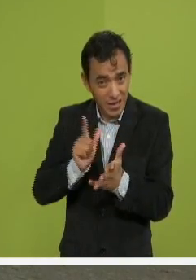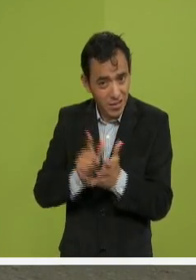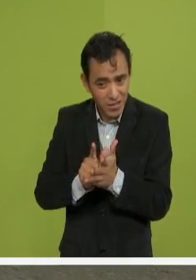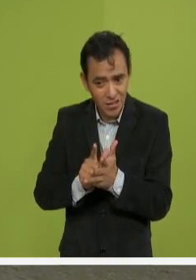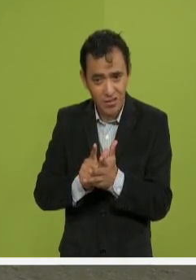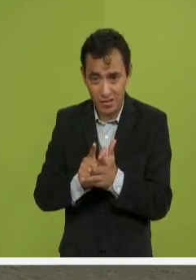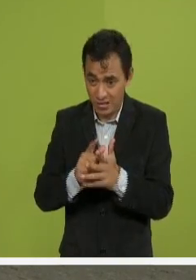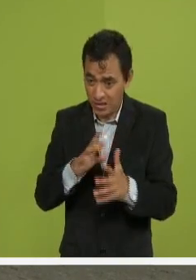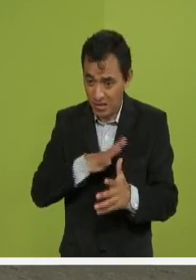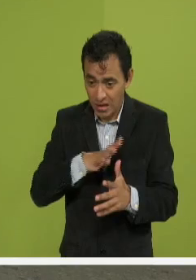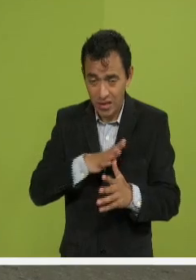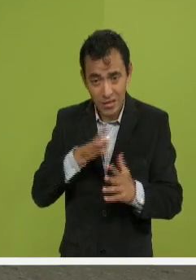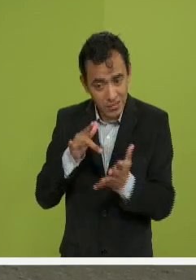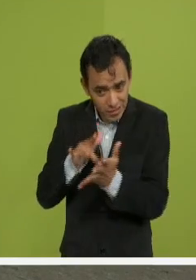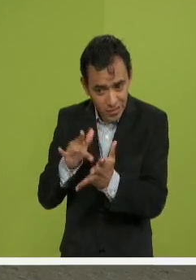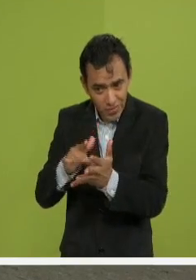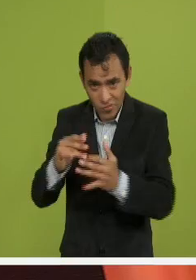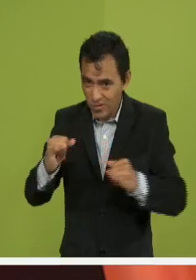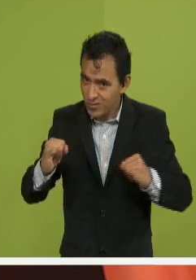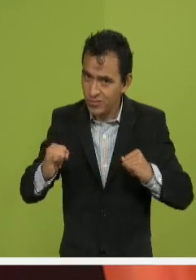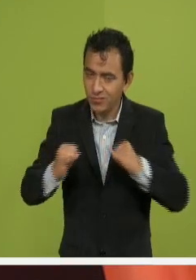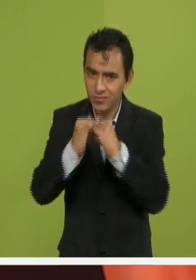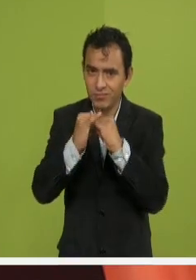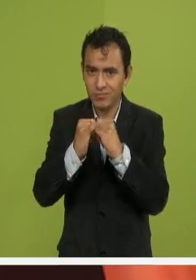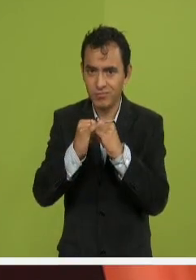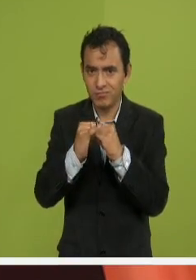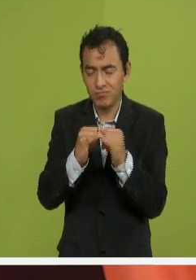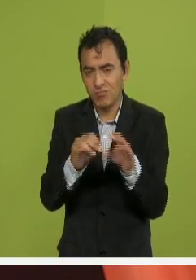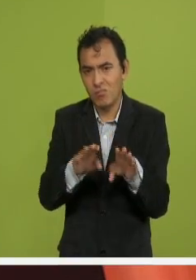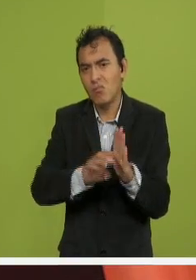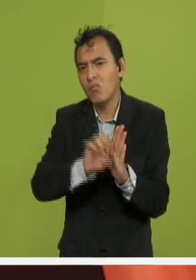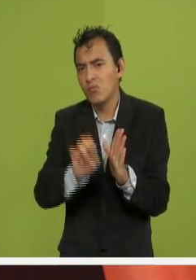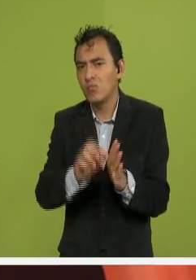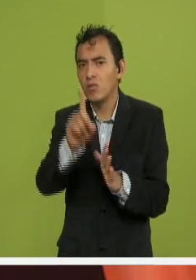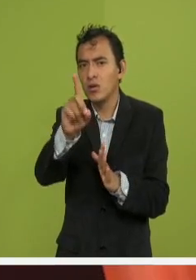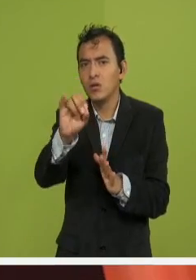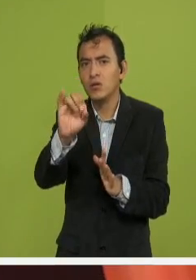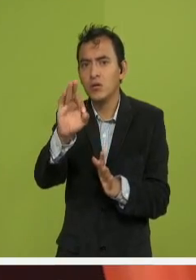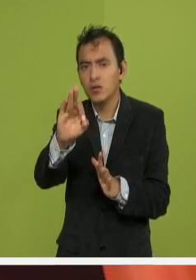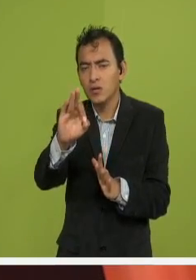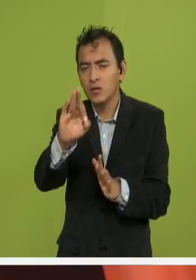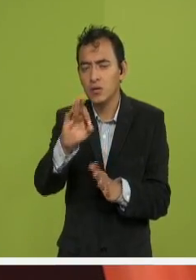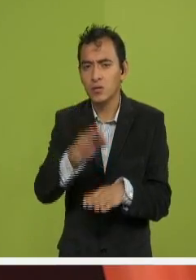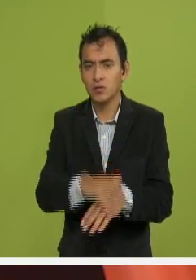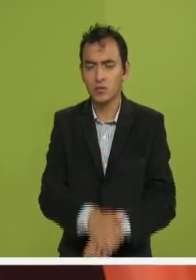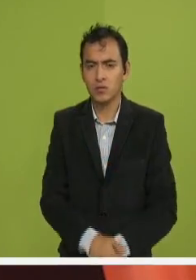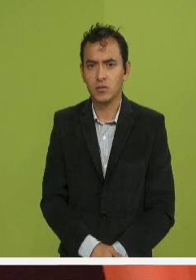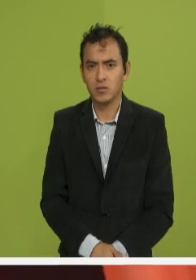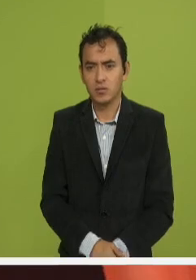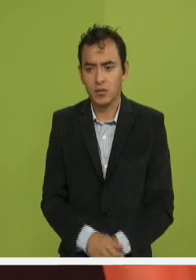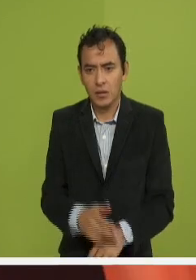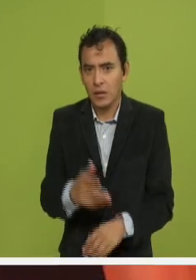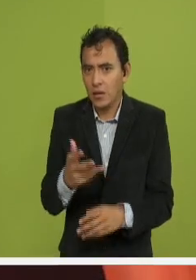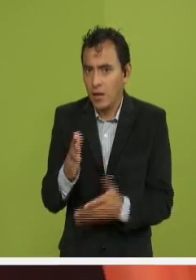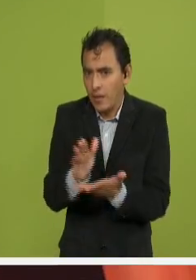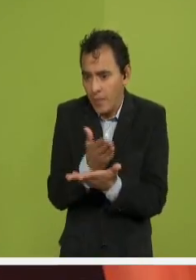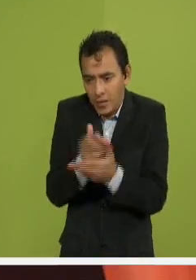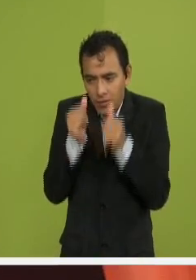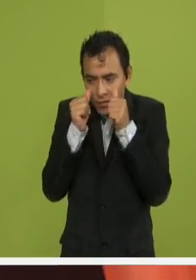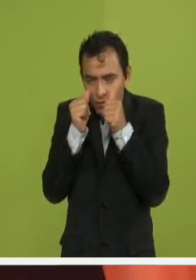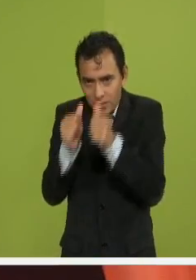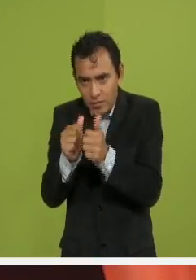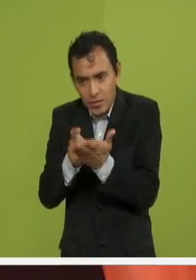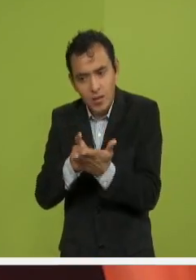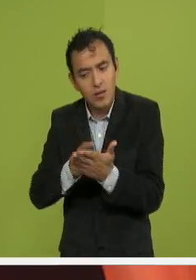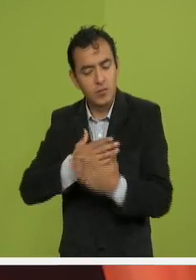institución. Yo creo que la más viable sería el DIF, que más allá de velar también por la justicia y los